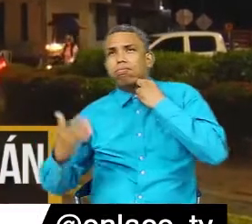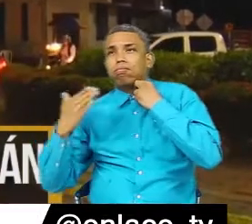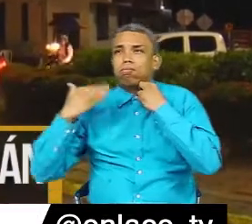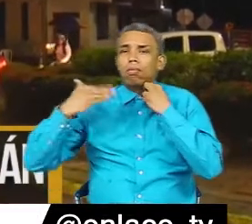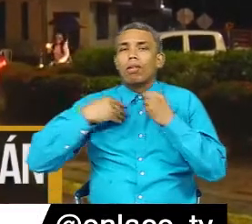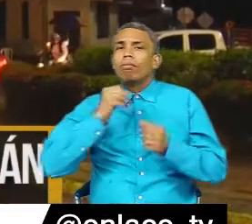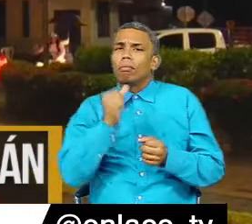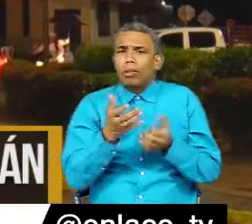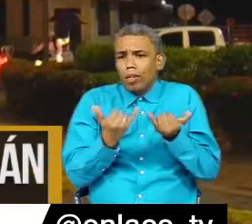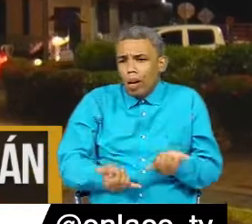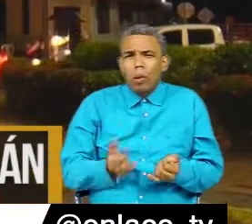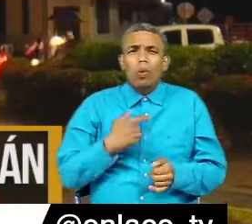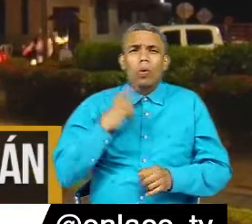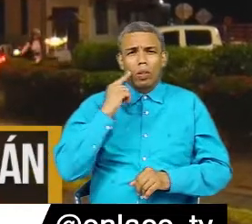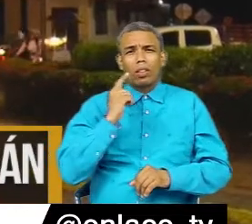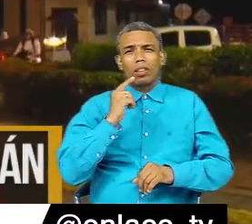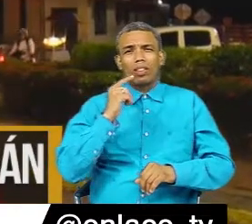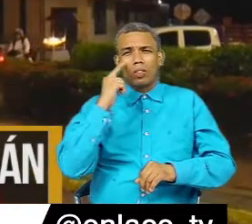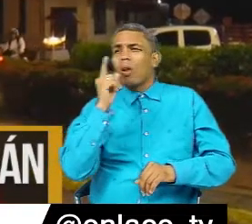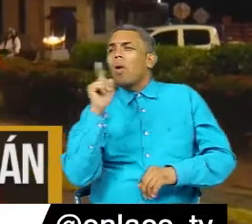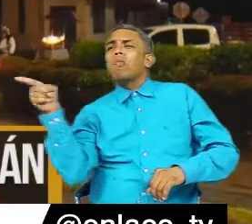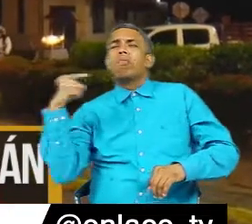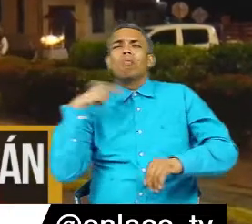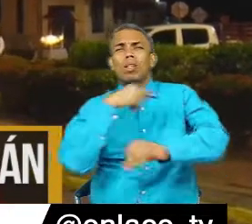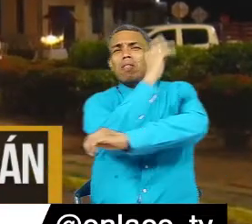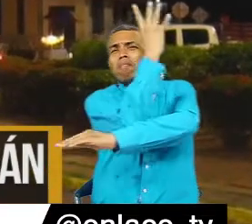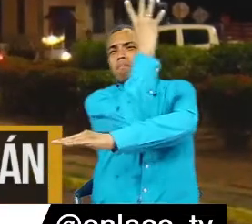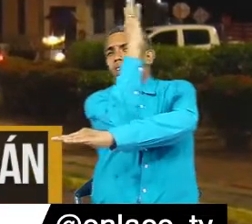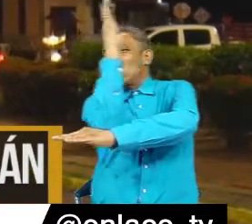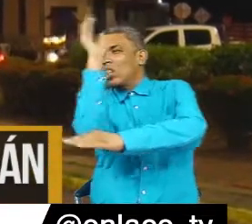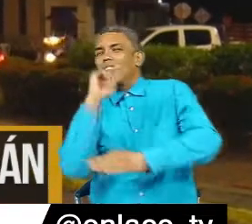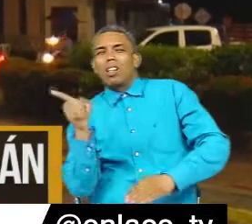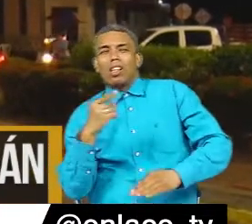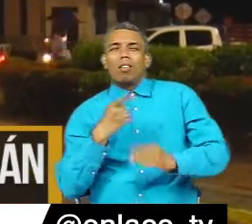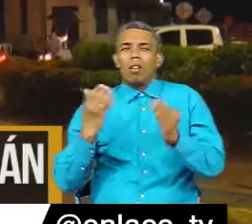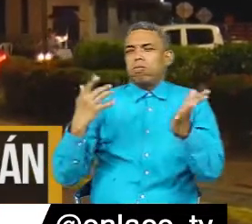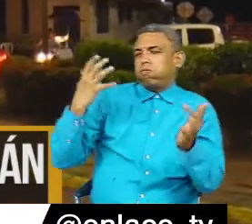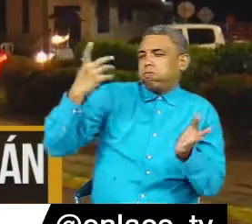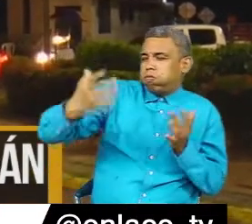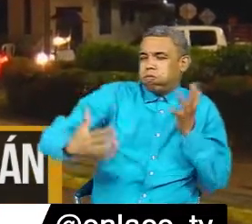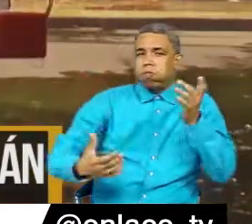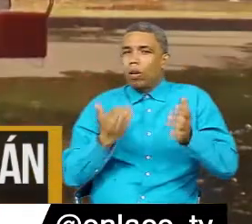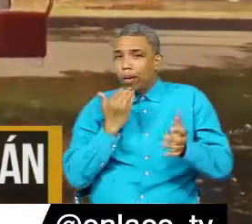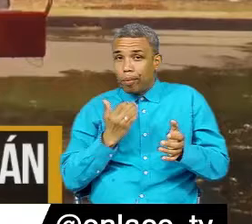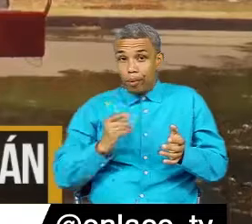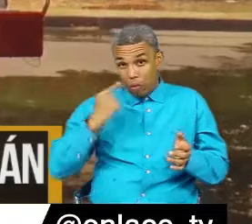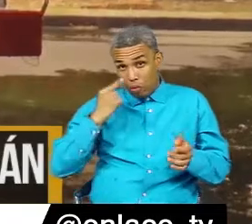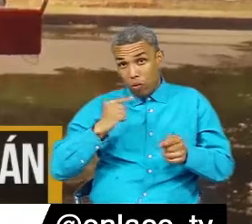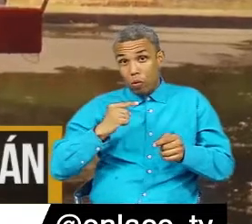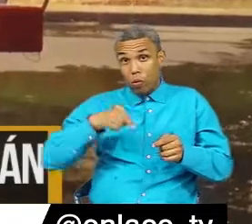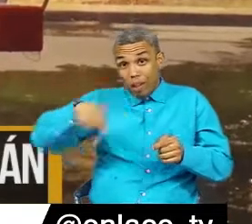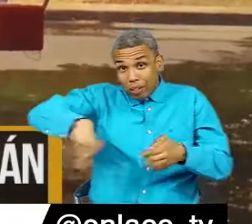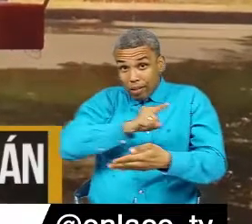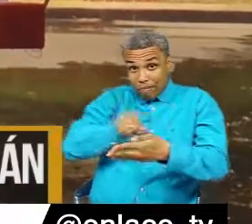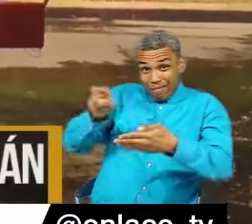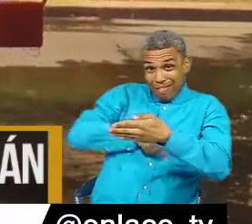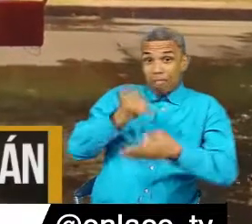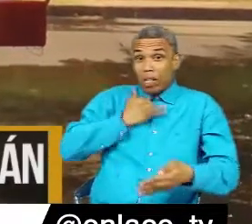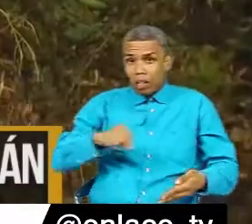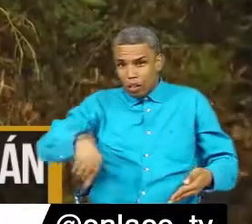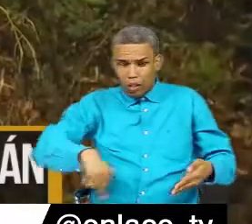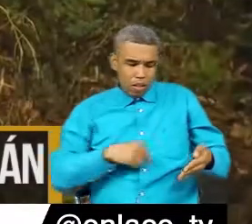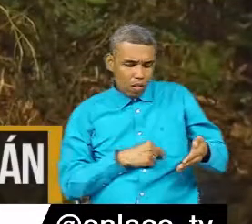varios incendios forestales. Les pedimos cordura a las personas que van a hacer quemas. Las quemas están prohibidas. Que